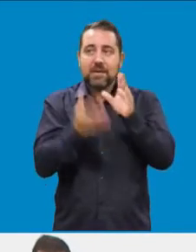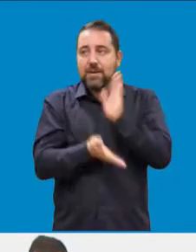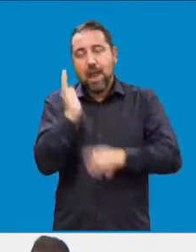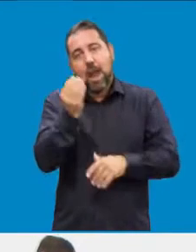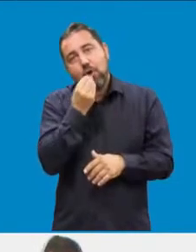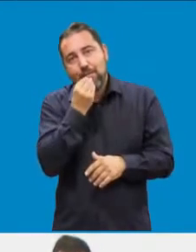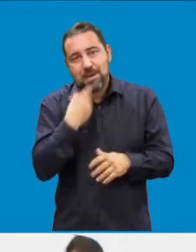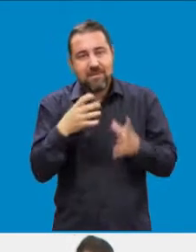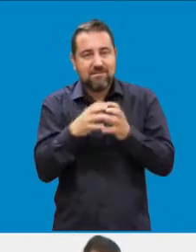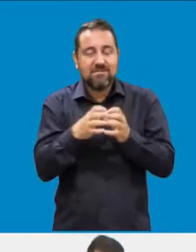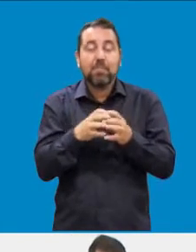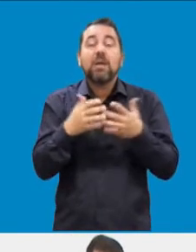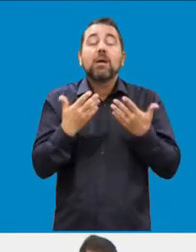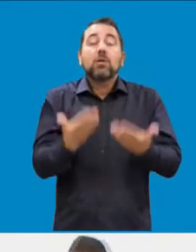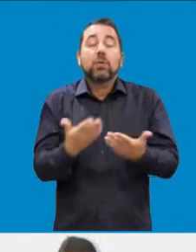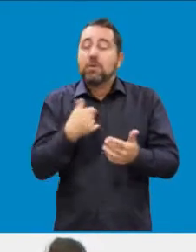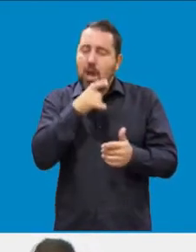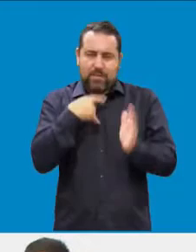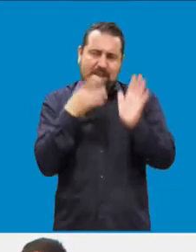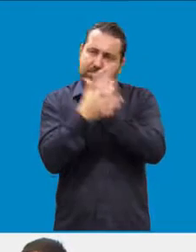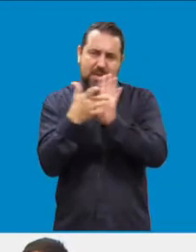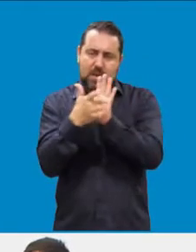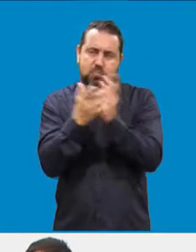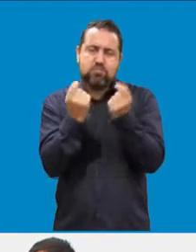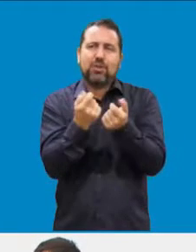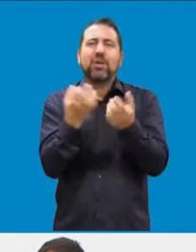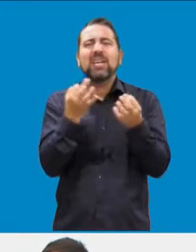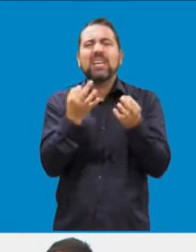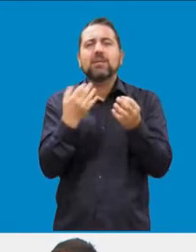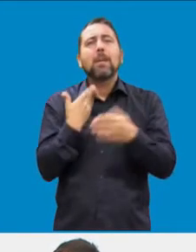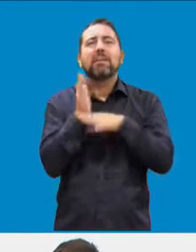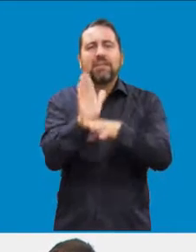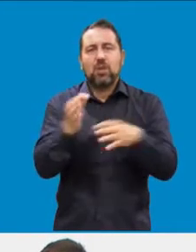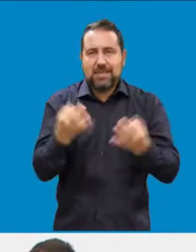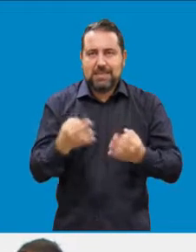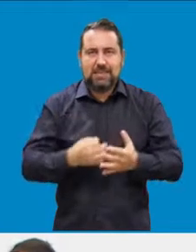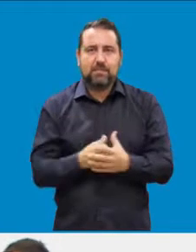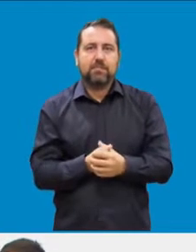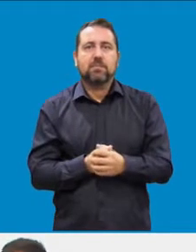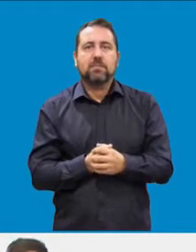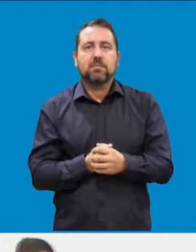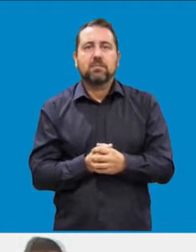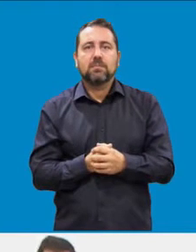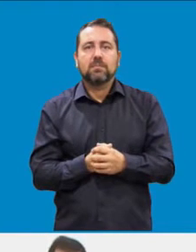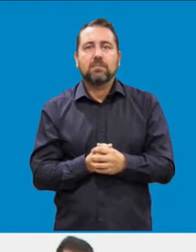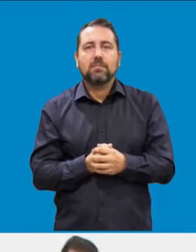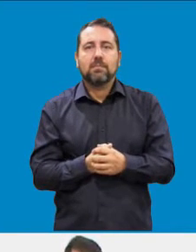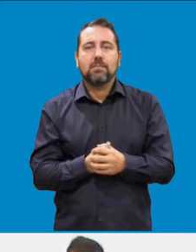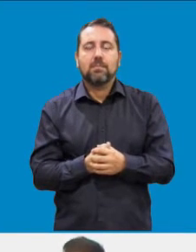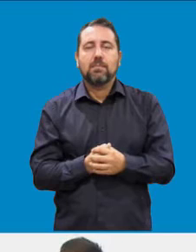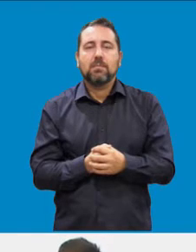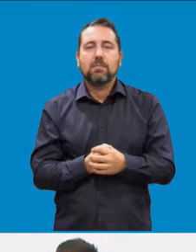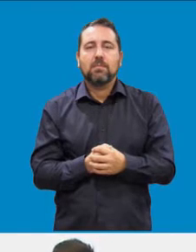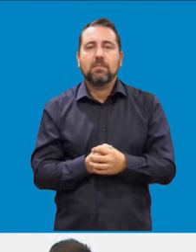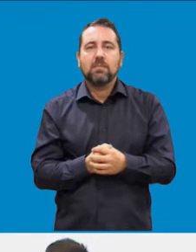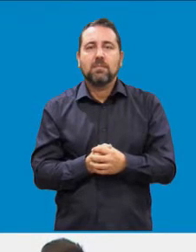que hay un poco de ganas de acabar y de ir a comer. Y bueno, pues paso a explicaros un poquito de qué se trata la presentación.